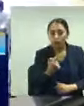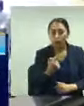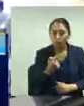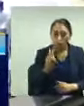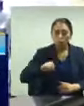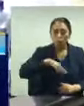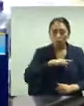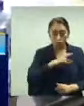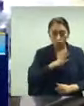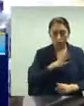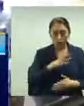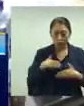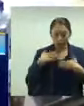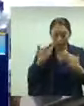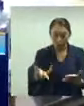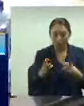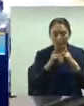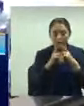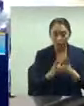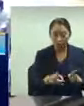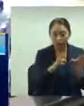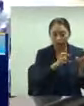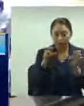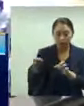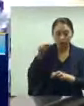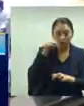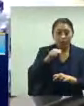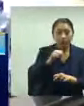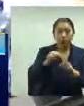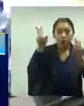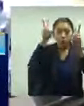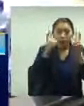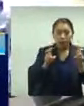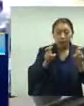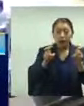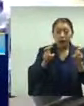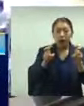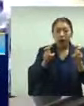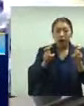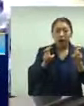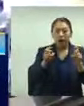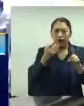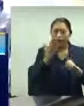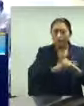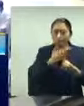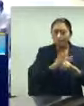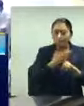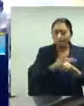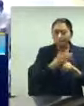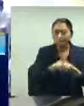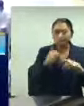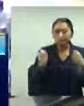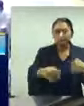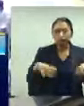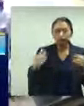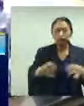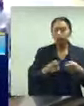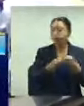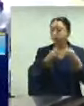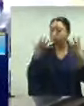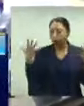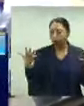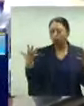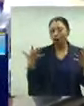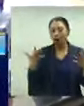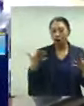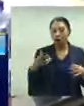tenemos que dar respuestas a la población. Este es un tema que cuando truene, si truena, va a tronar grande, y cuando